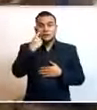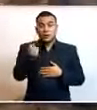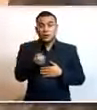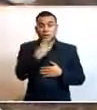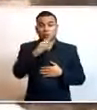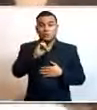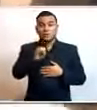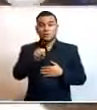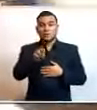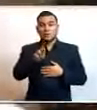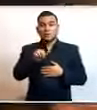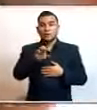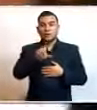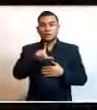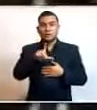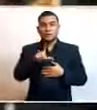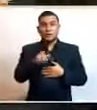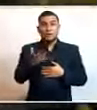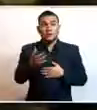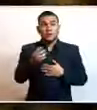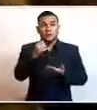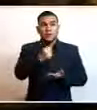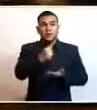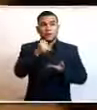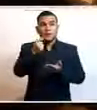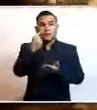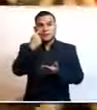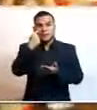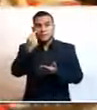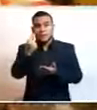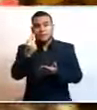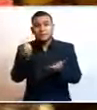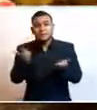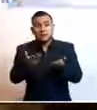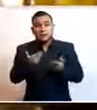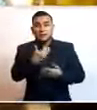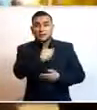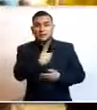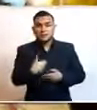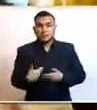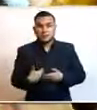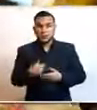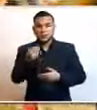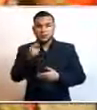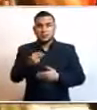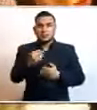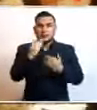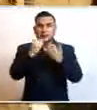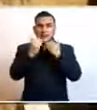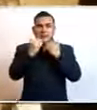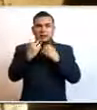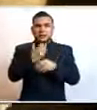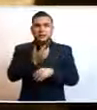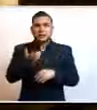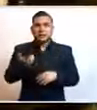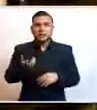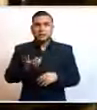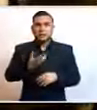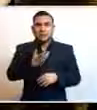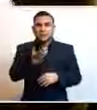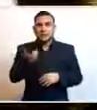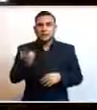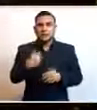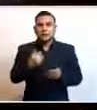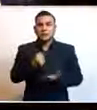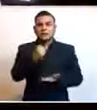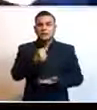Nuevo Israel, donde en un acto como este, el presidente dio sus palabras y luego pues